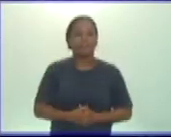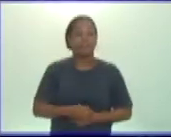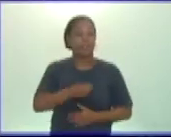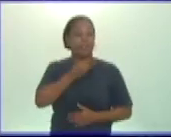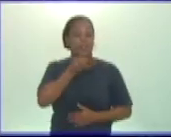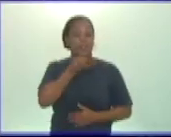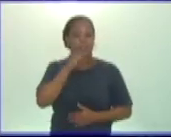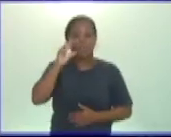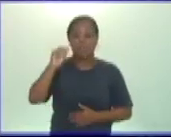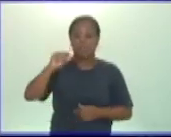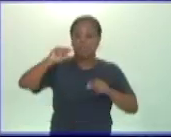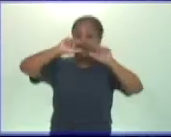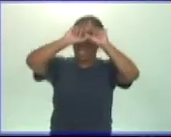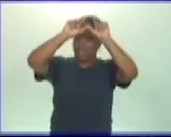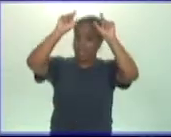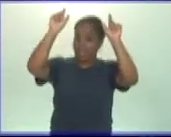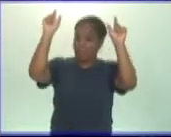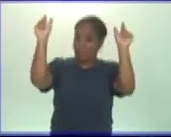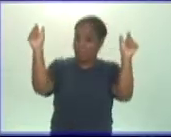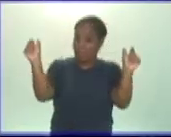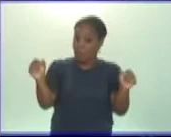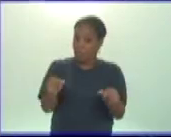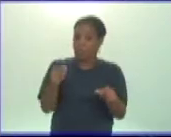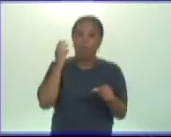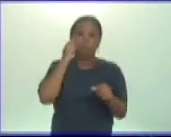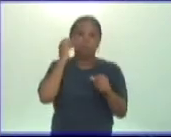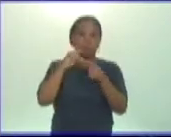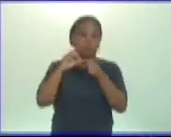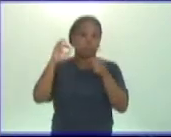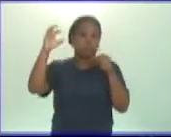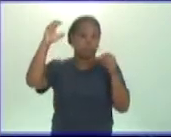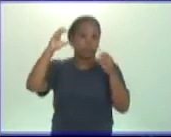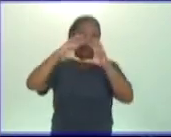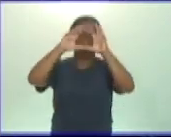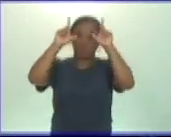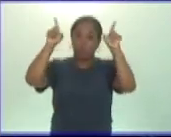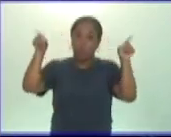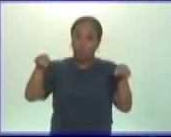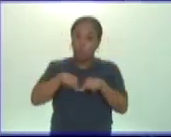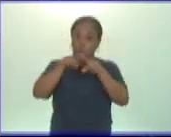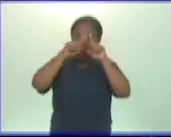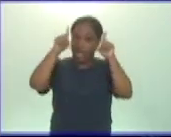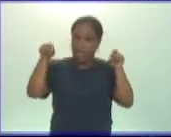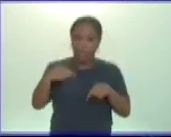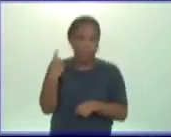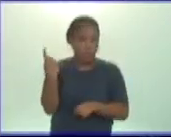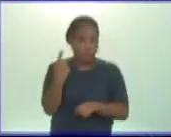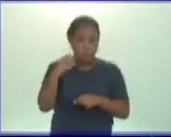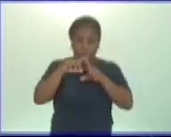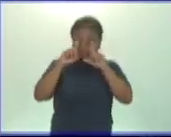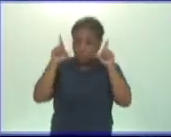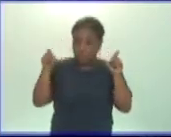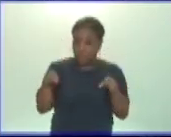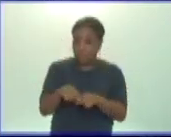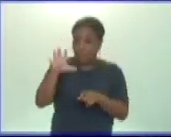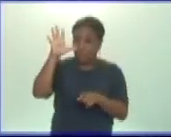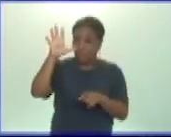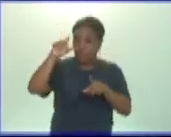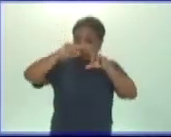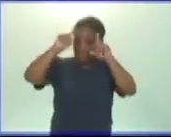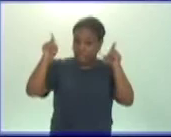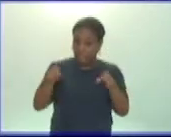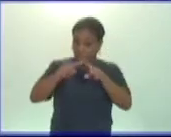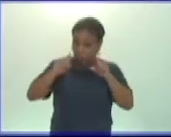que la atmósfera es la capa de gases que rodea la Tierra. Pero atención, no es una capa, son varias